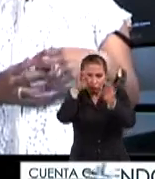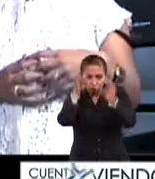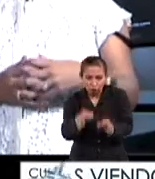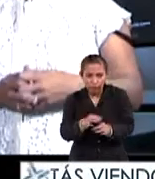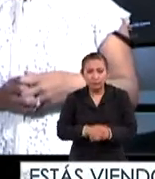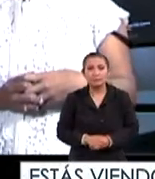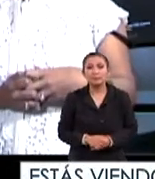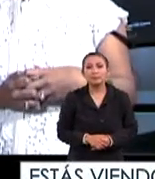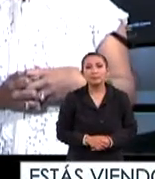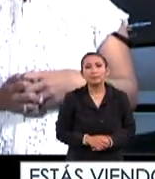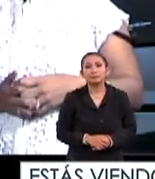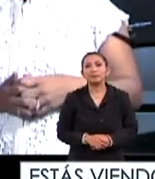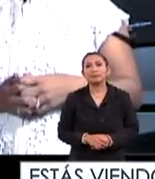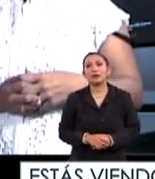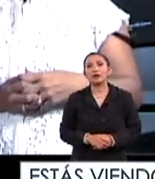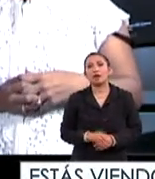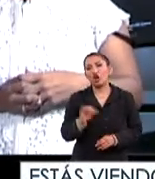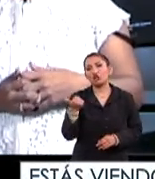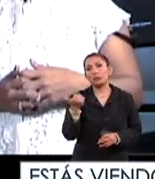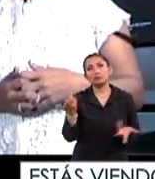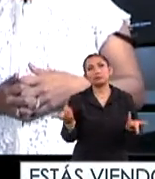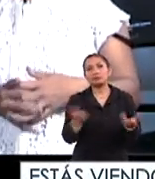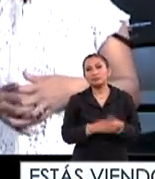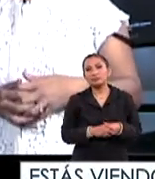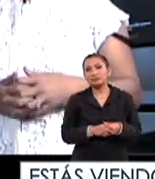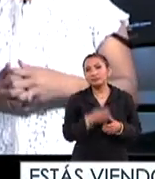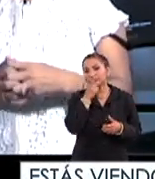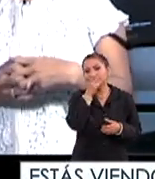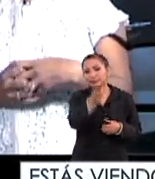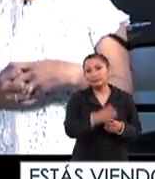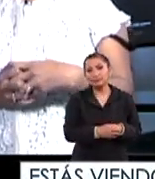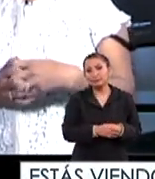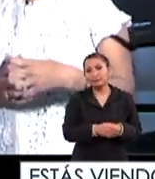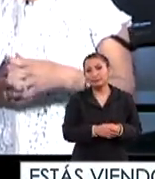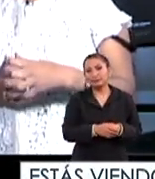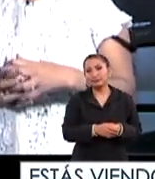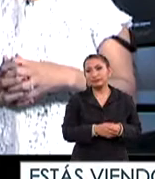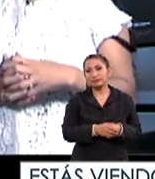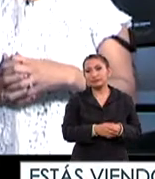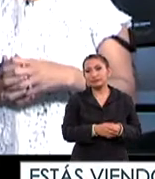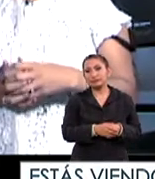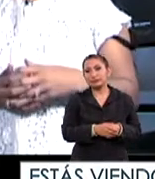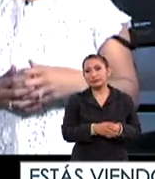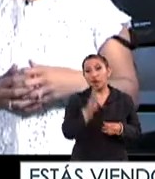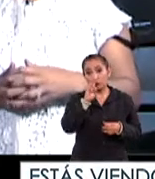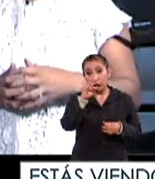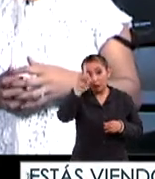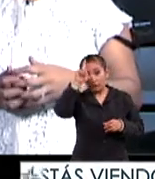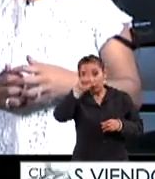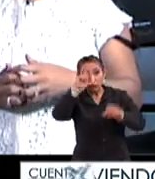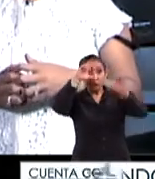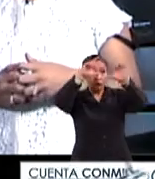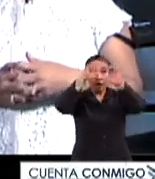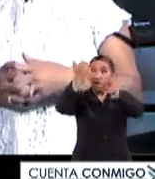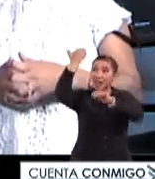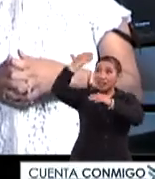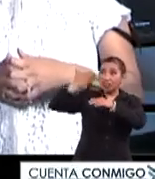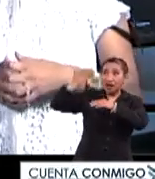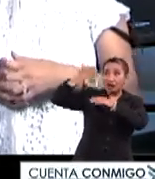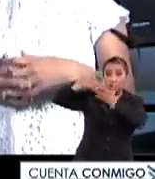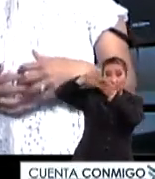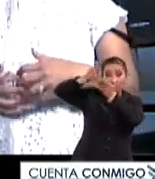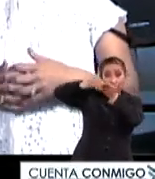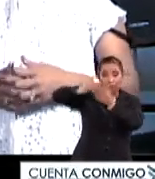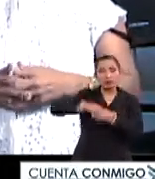O ¿qué otra te puedo decir así? ¿Es cierto que utilizaba fotografías de fondo o